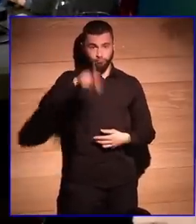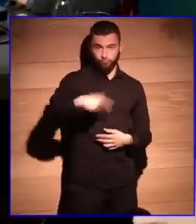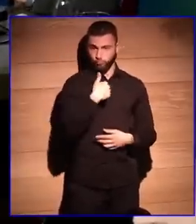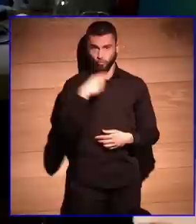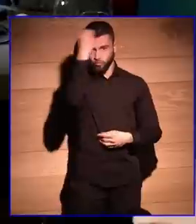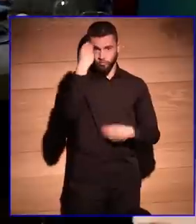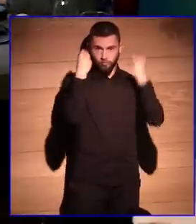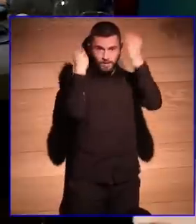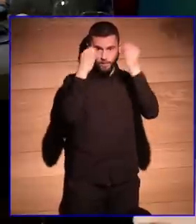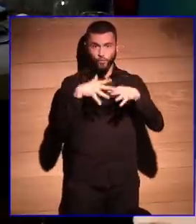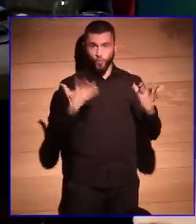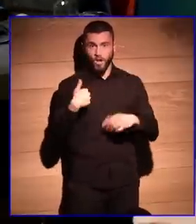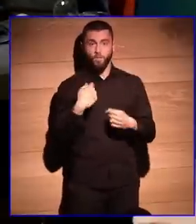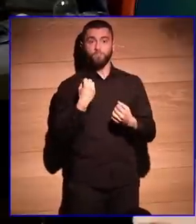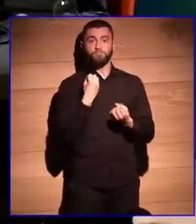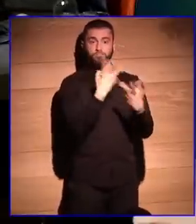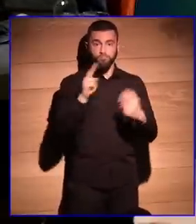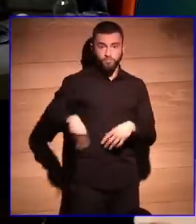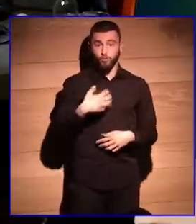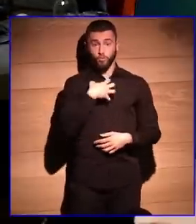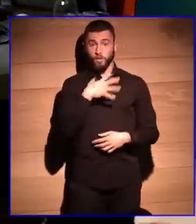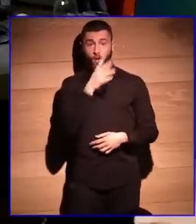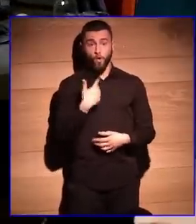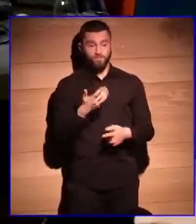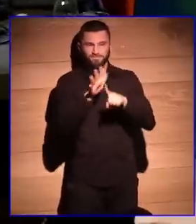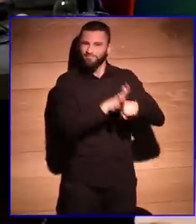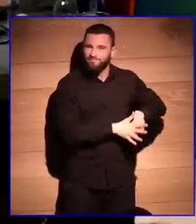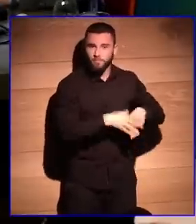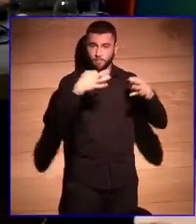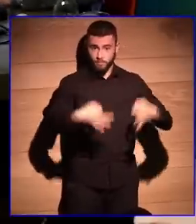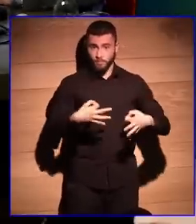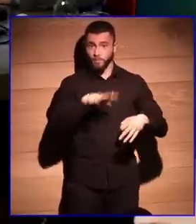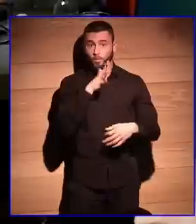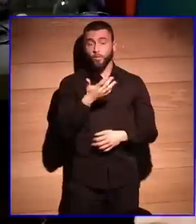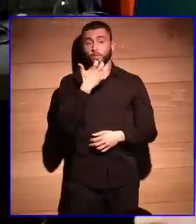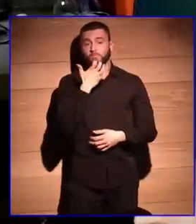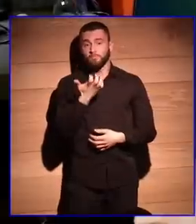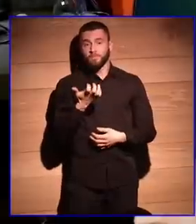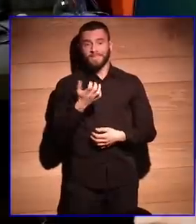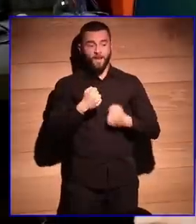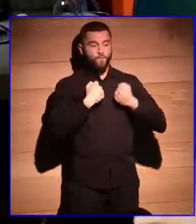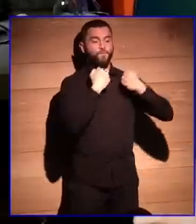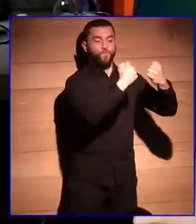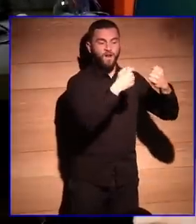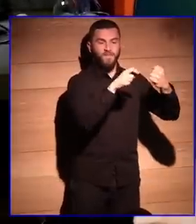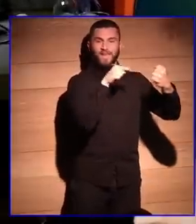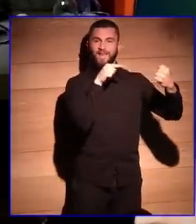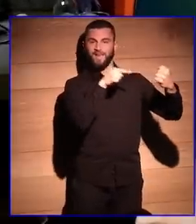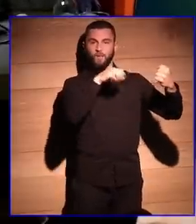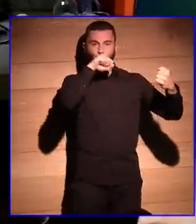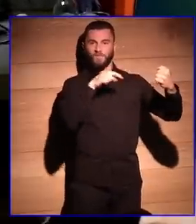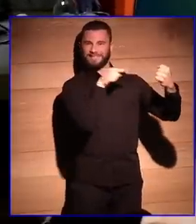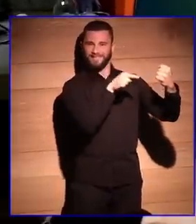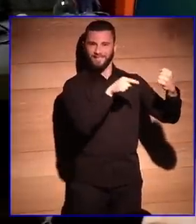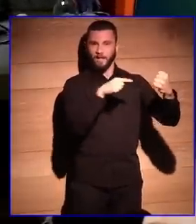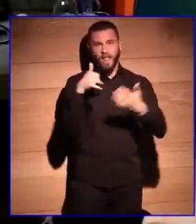porque iba a ser una persona apestada. Porque alguien... ¿Cómo podías ir con el fuerte en vez de ir con el débil? Porque en definitiva